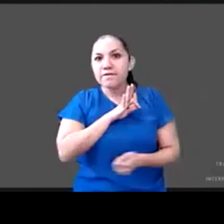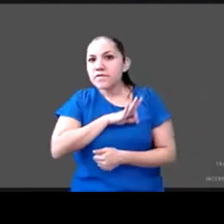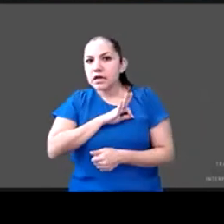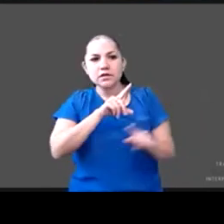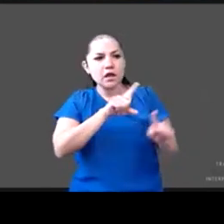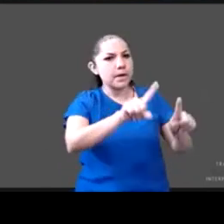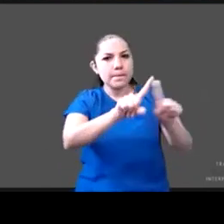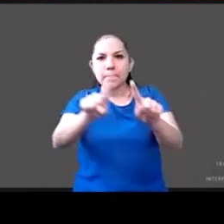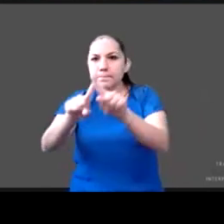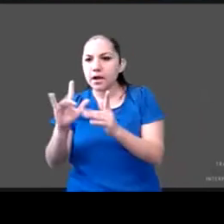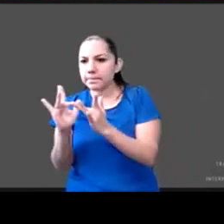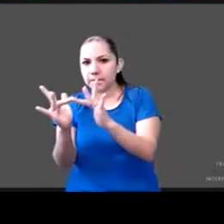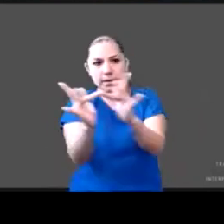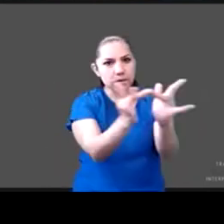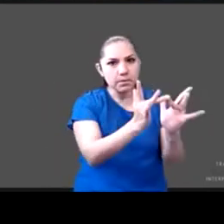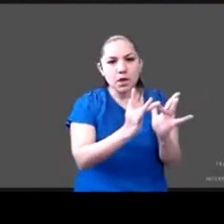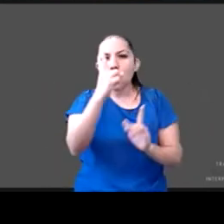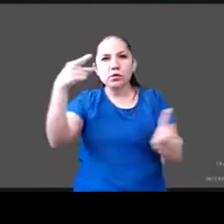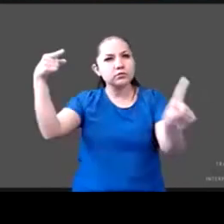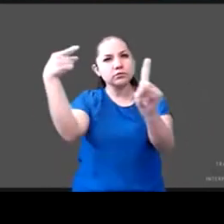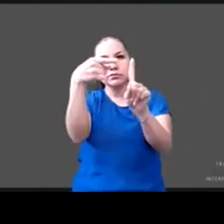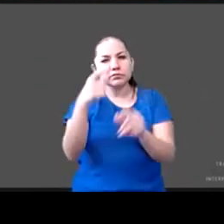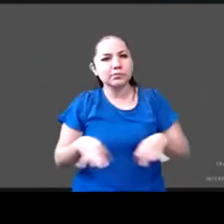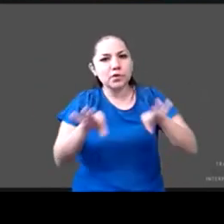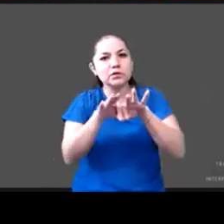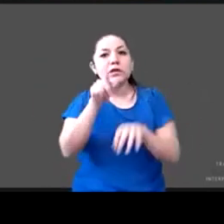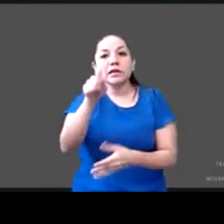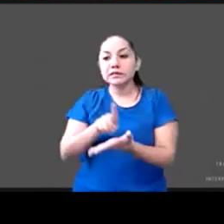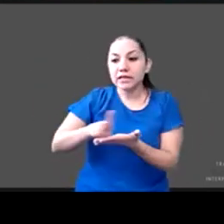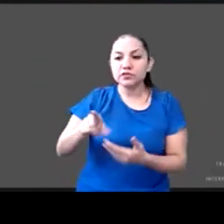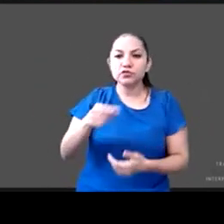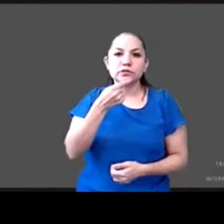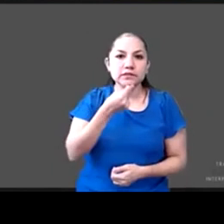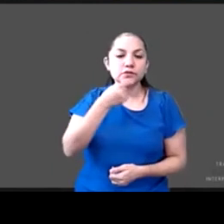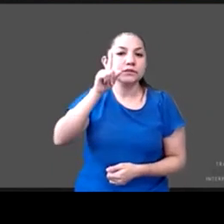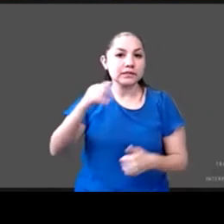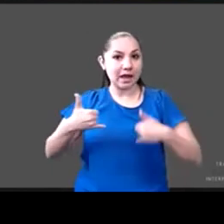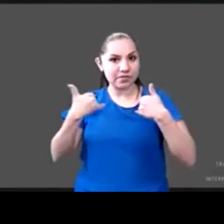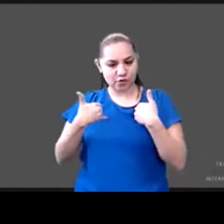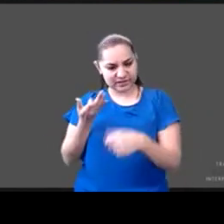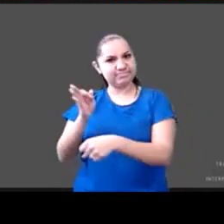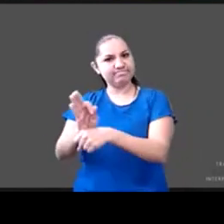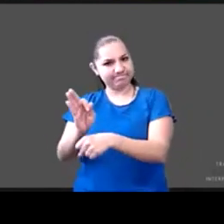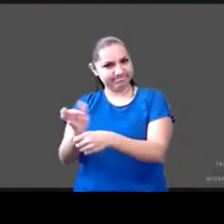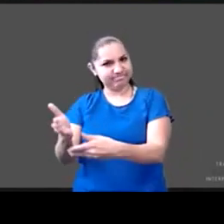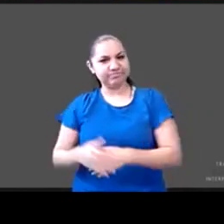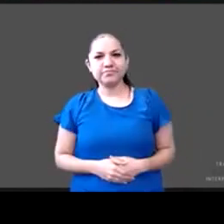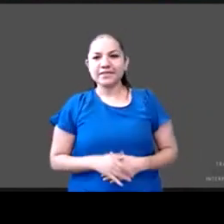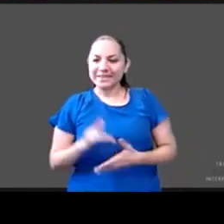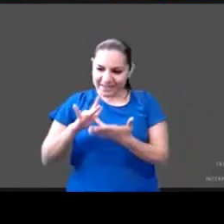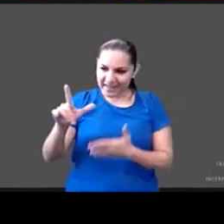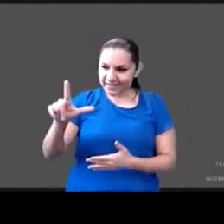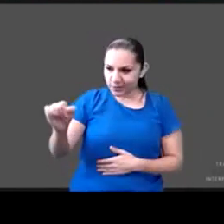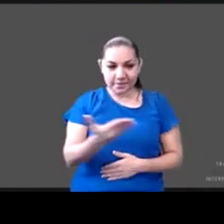tan importante que es la de los derechos de niñas, niños y adolescentes. Bien, muchas gracias, Luis. Karen. Pues